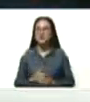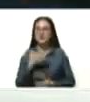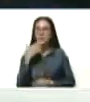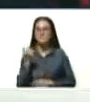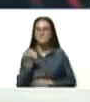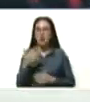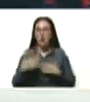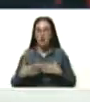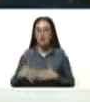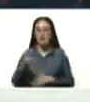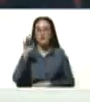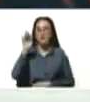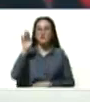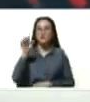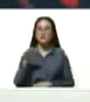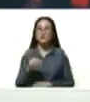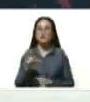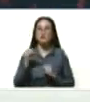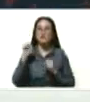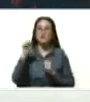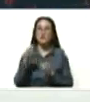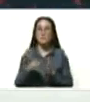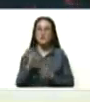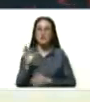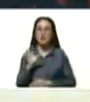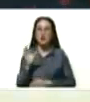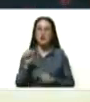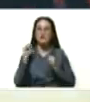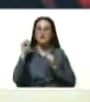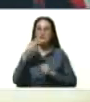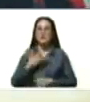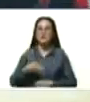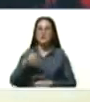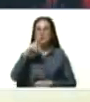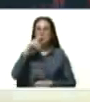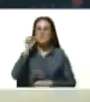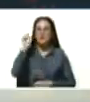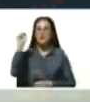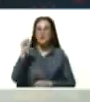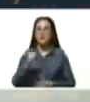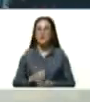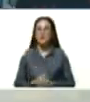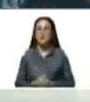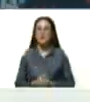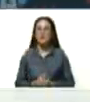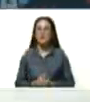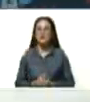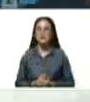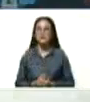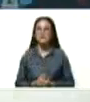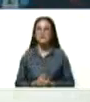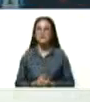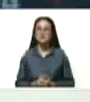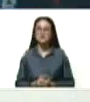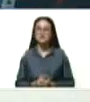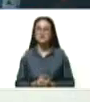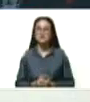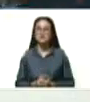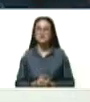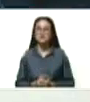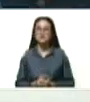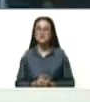está por venir. Que viva el Metro de Caracas y que viva el presidente Nicolás Maduro, ¿vale? Vamos para encima, presidente, con